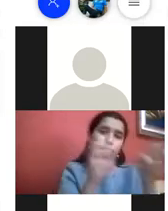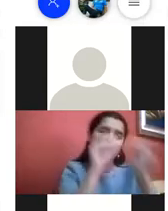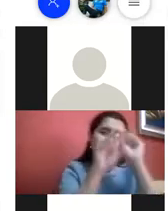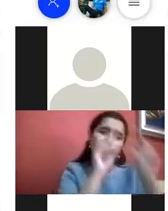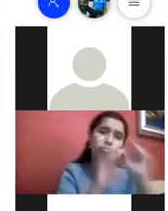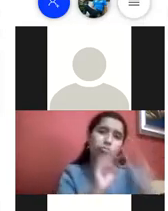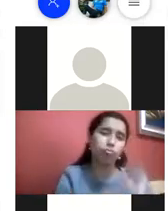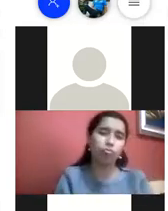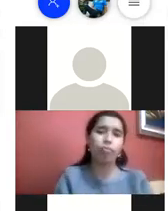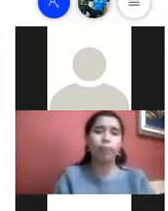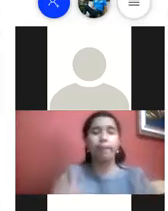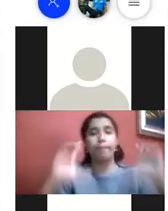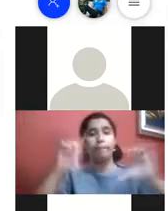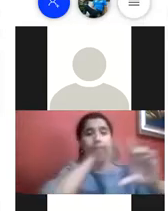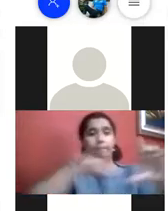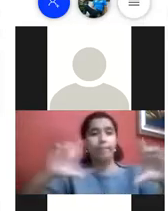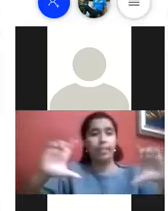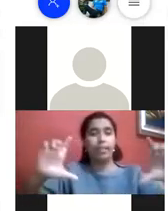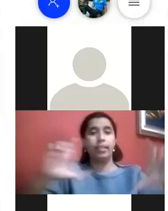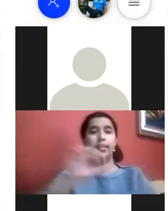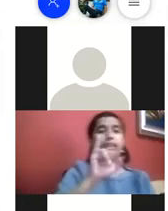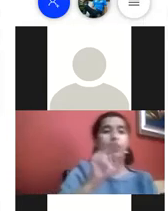Entonces, el intervalo de confianza